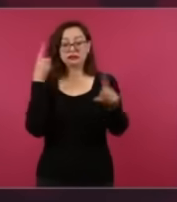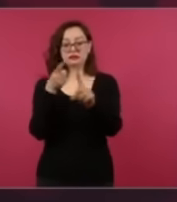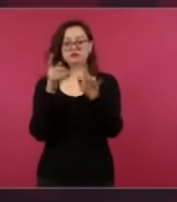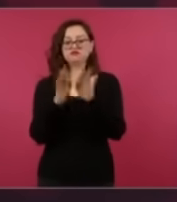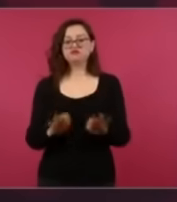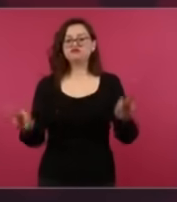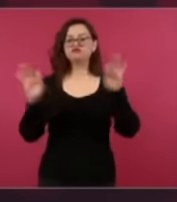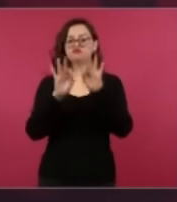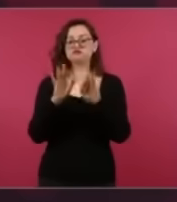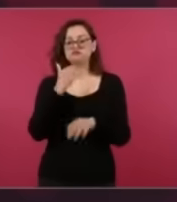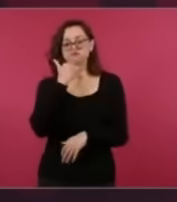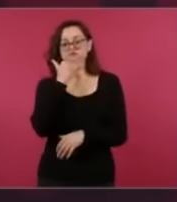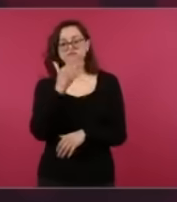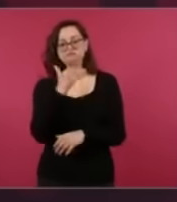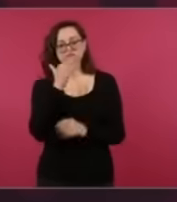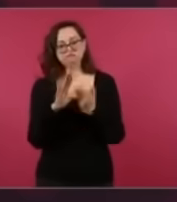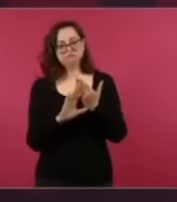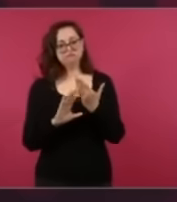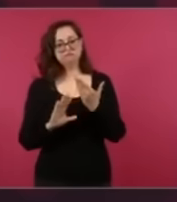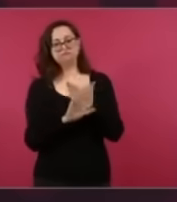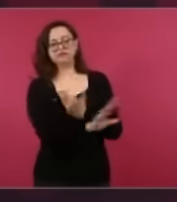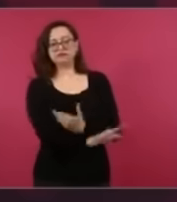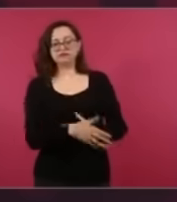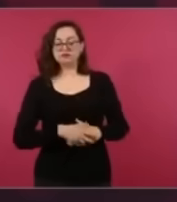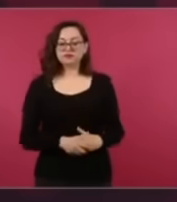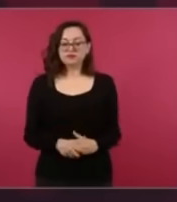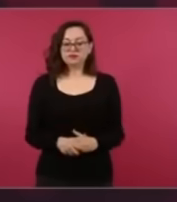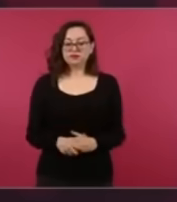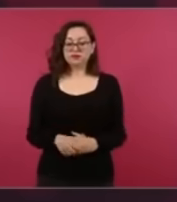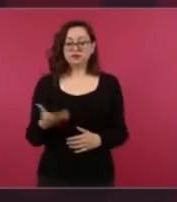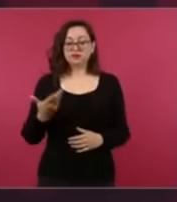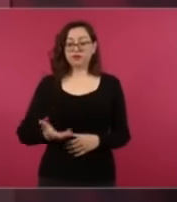Lo otro era la decadencia.